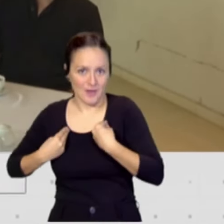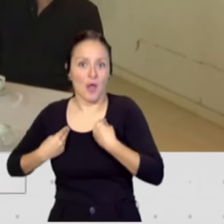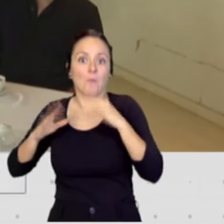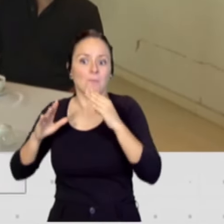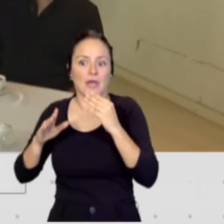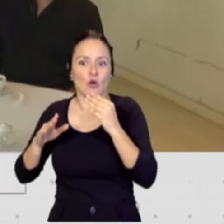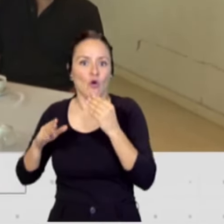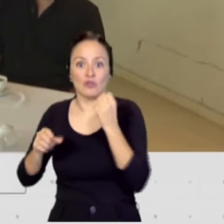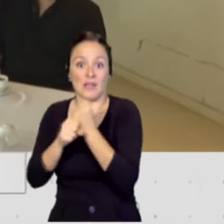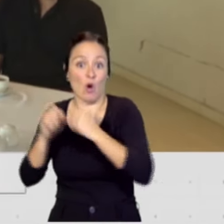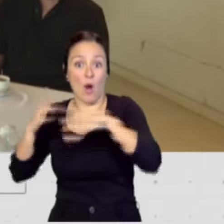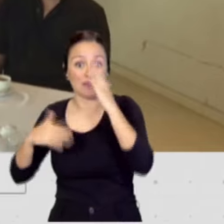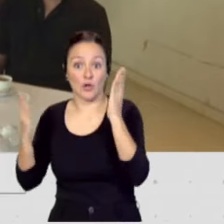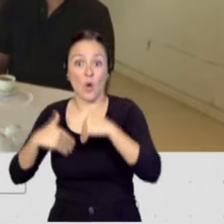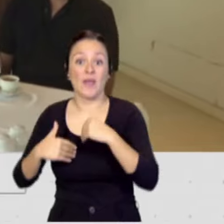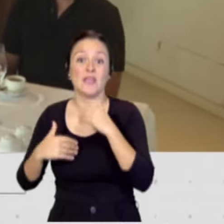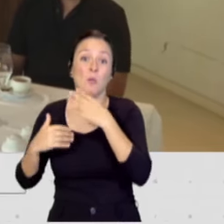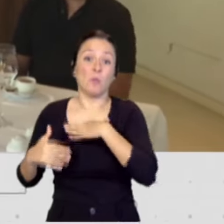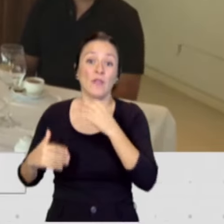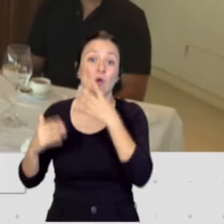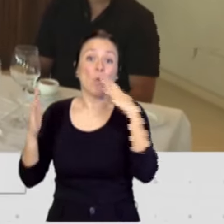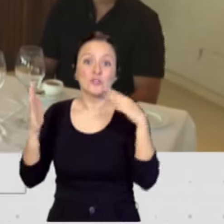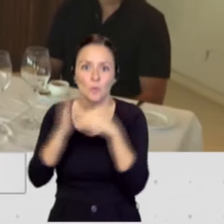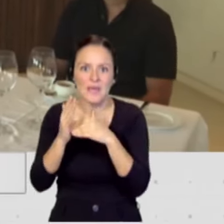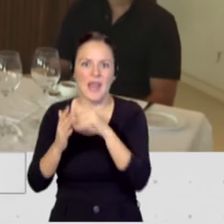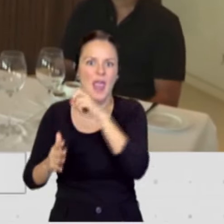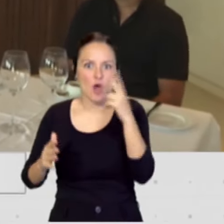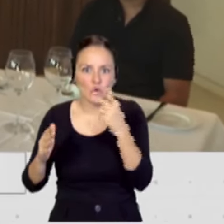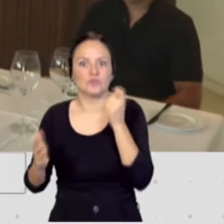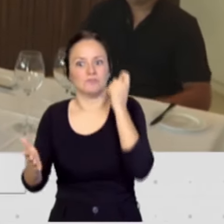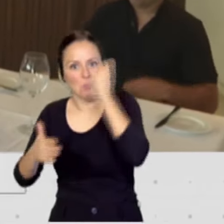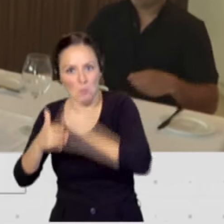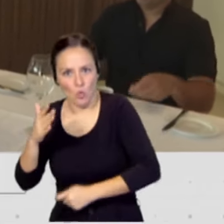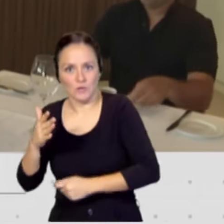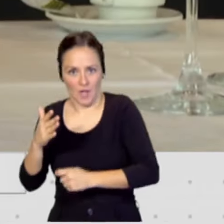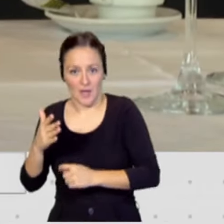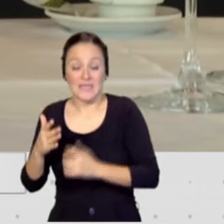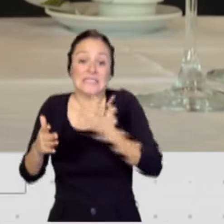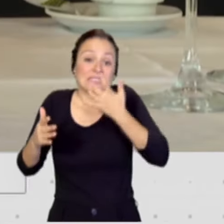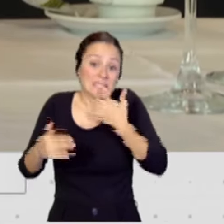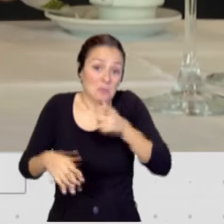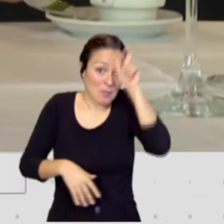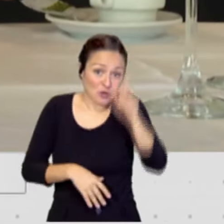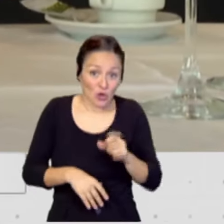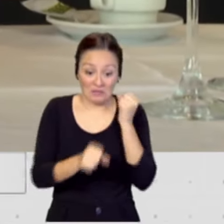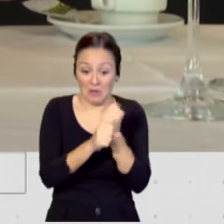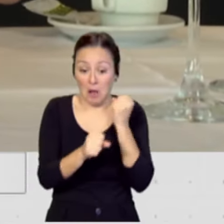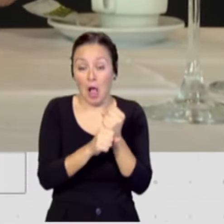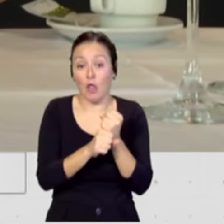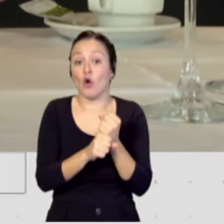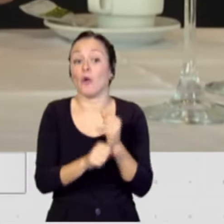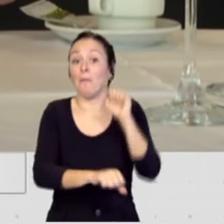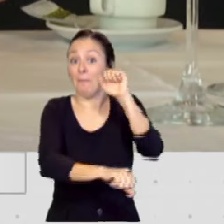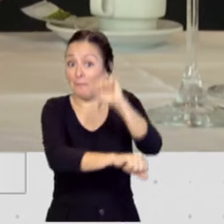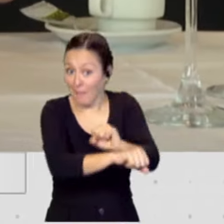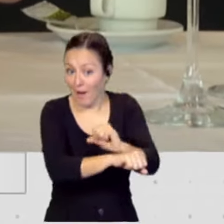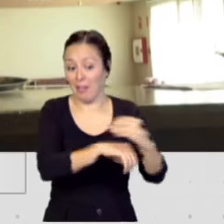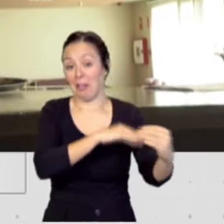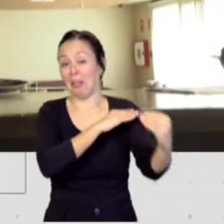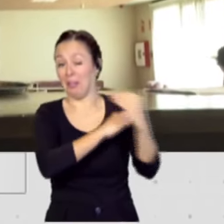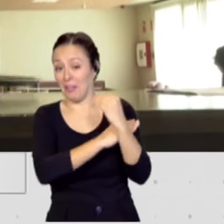va incrementando en función del número de trabajadores que están Sin dar de alta y se trata de un trabajador que está cobrando una prestación por desempleo o un subsidio por desempleo